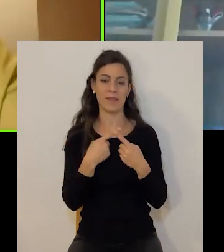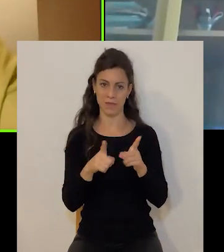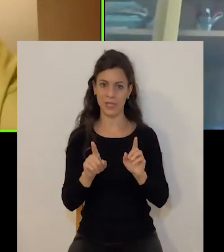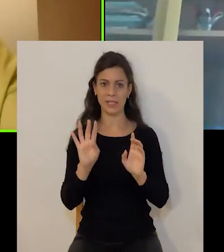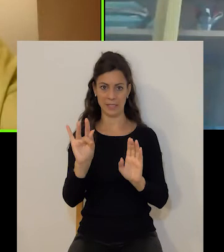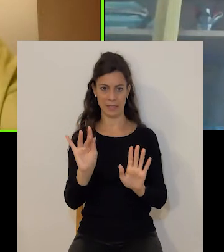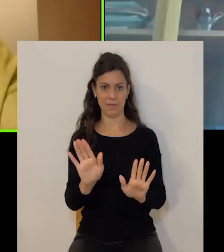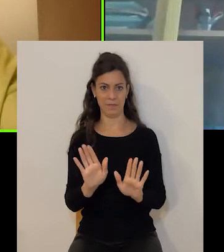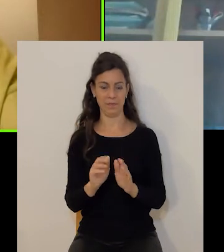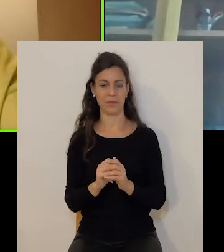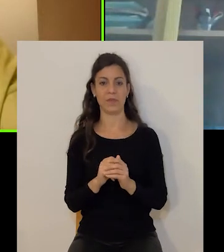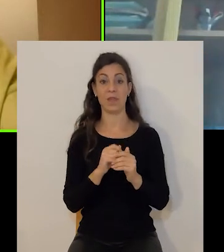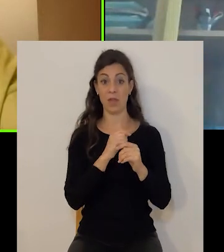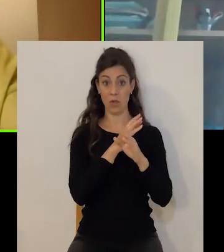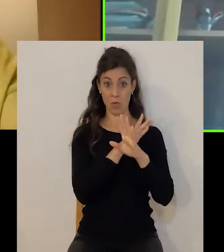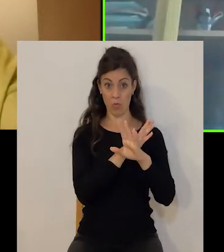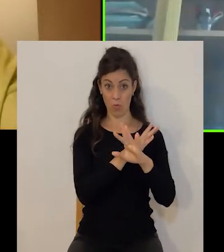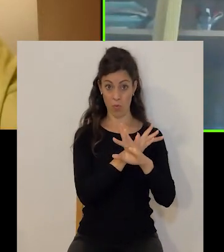jugar,